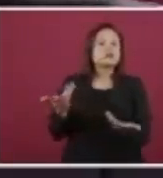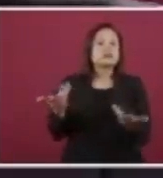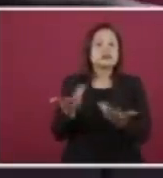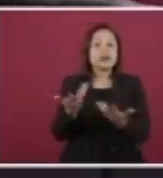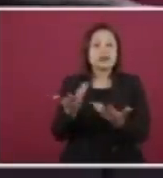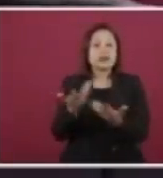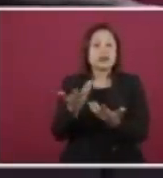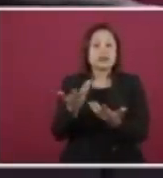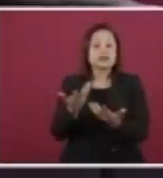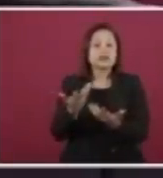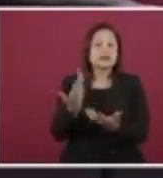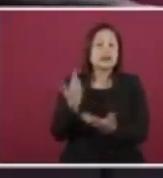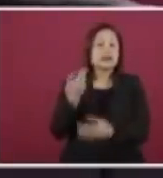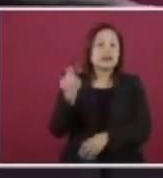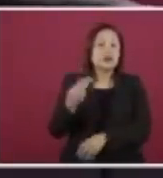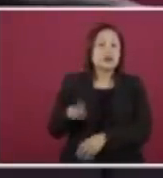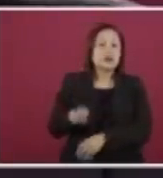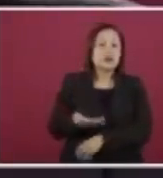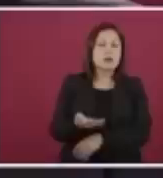última milla